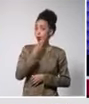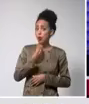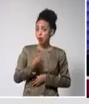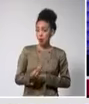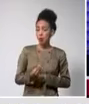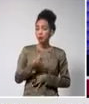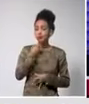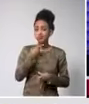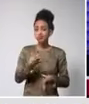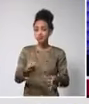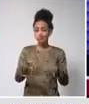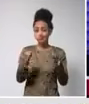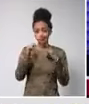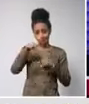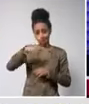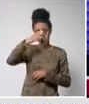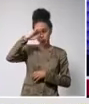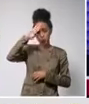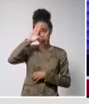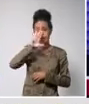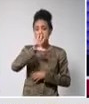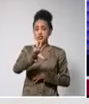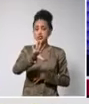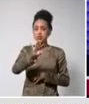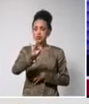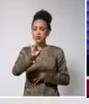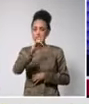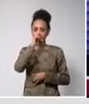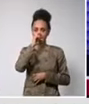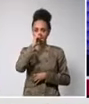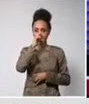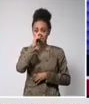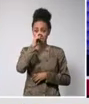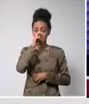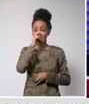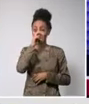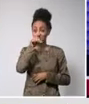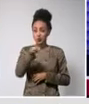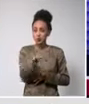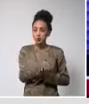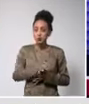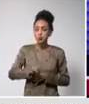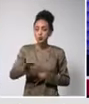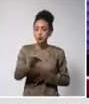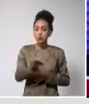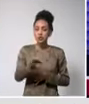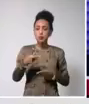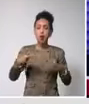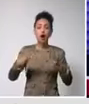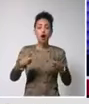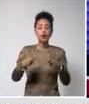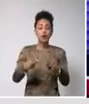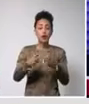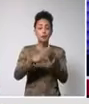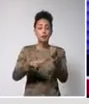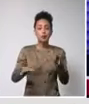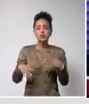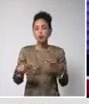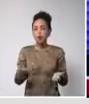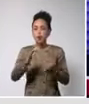en nuestro país, 57 años, del municipio de Cárdenas, en la provincia de